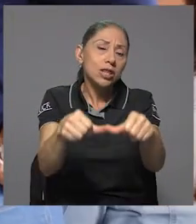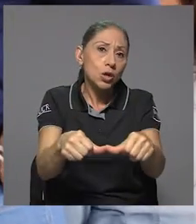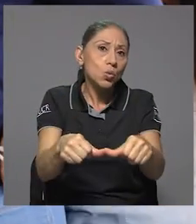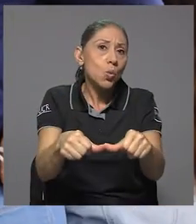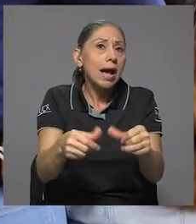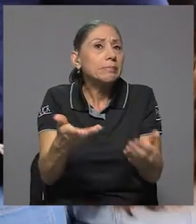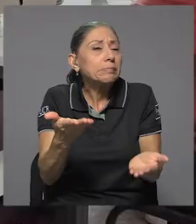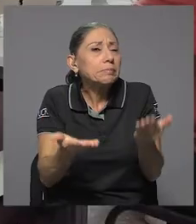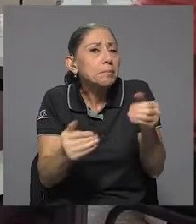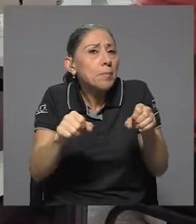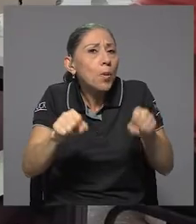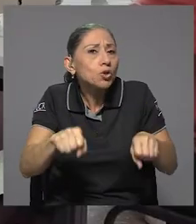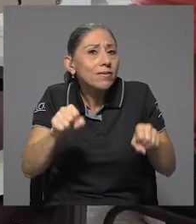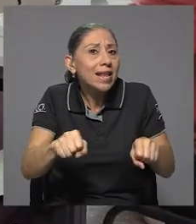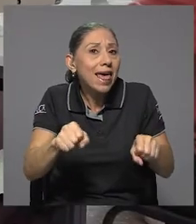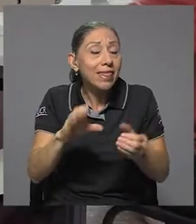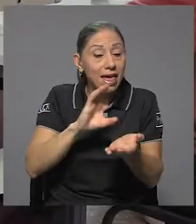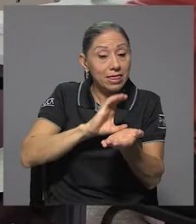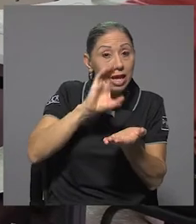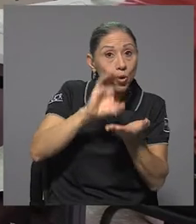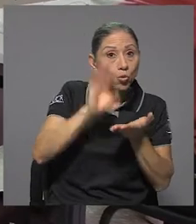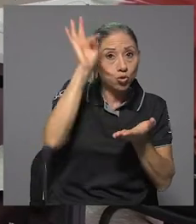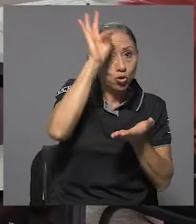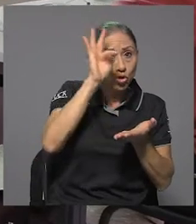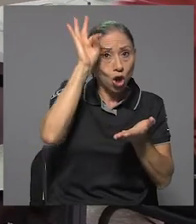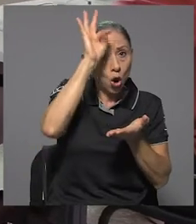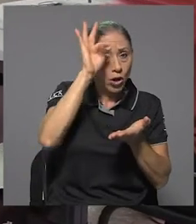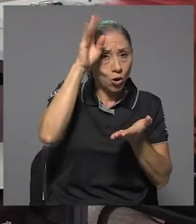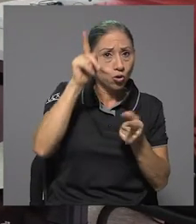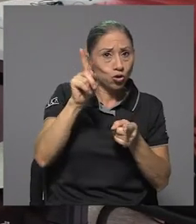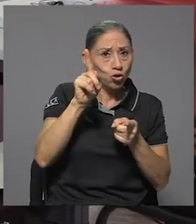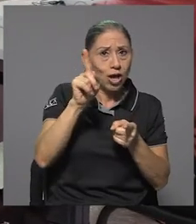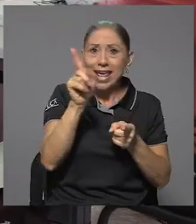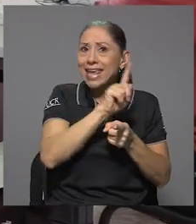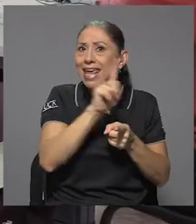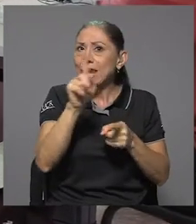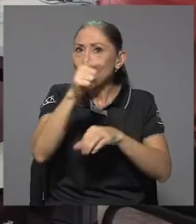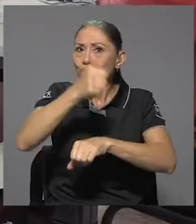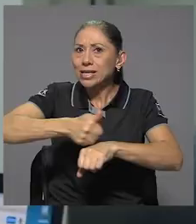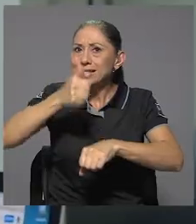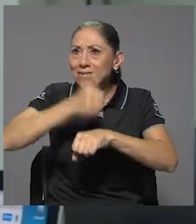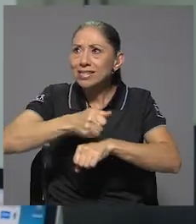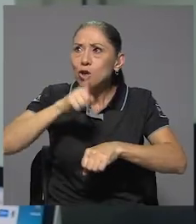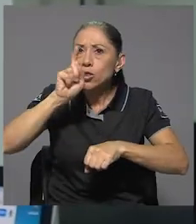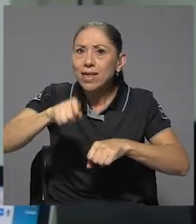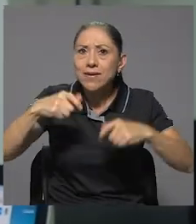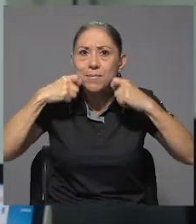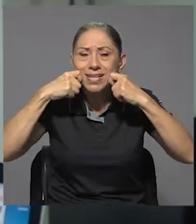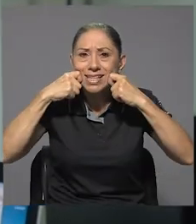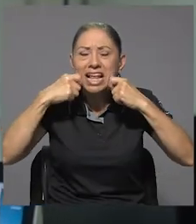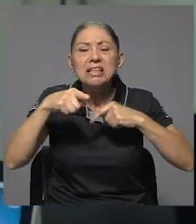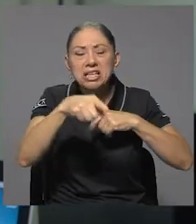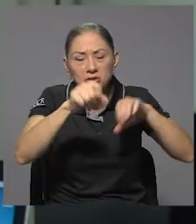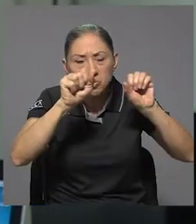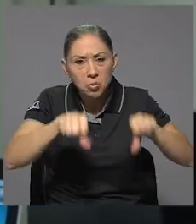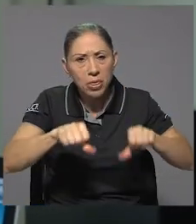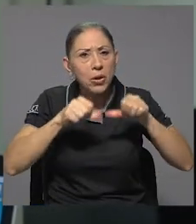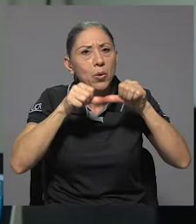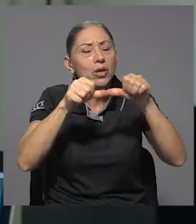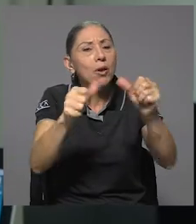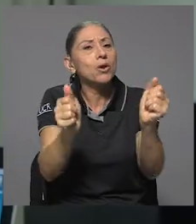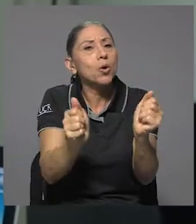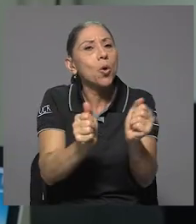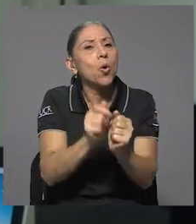la posibilidad de que cursos teóricos que no se establecieron como presenciales sostengan una